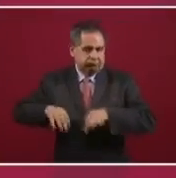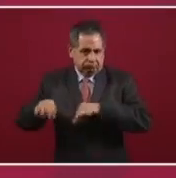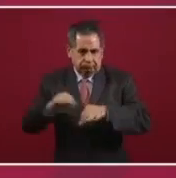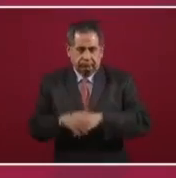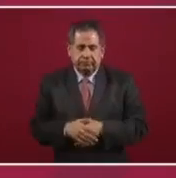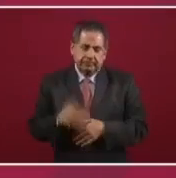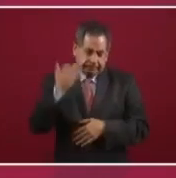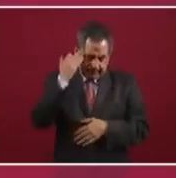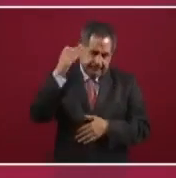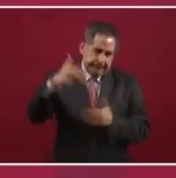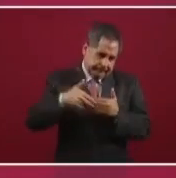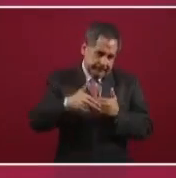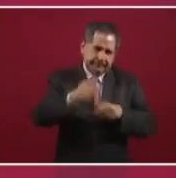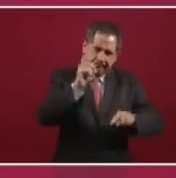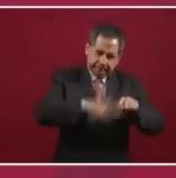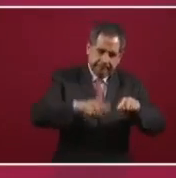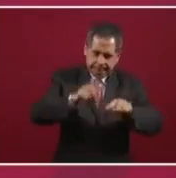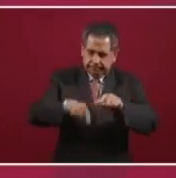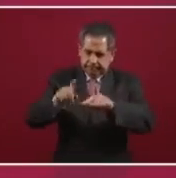Nos va a llevar tiempo.